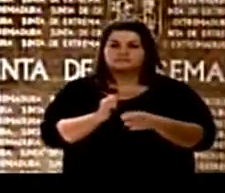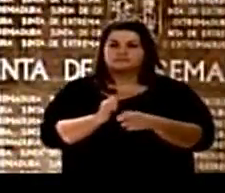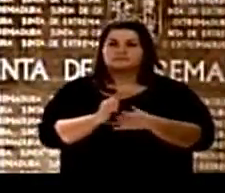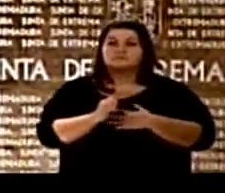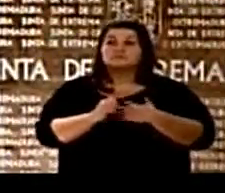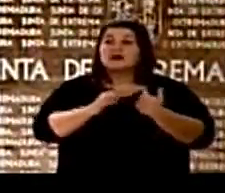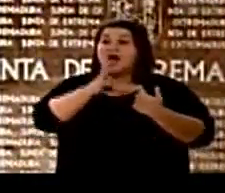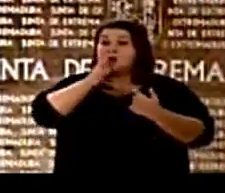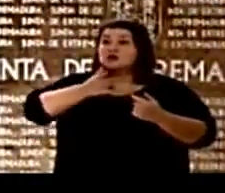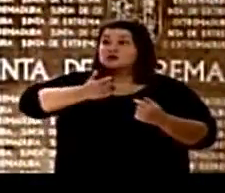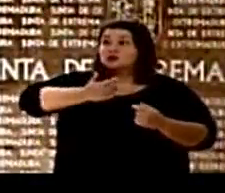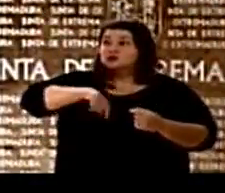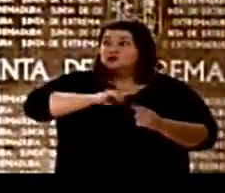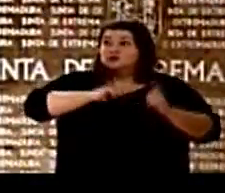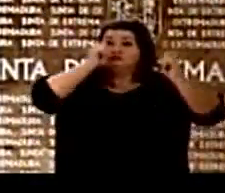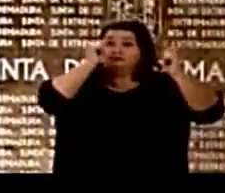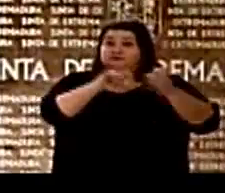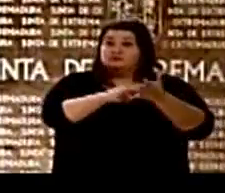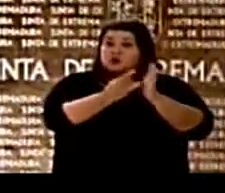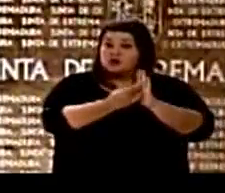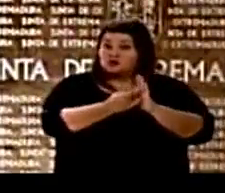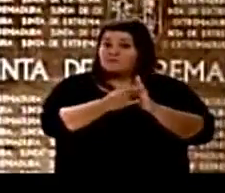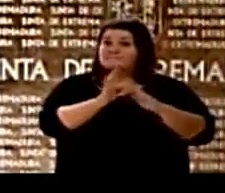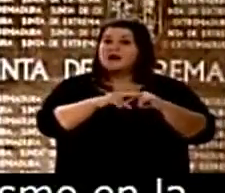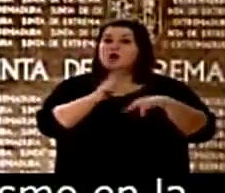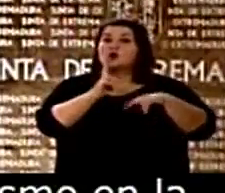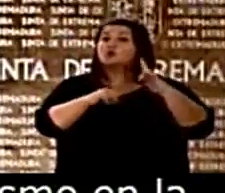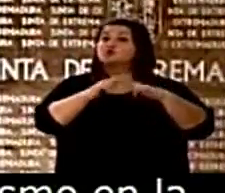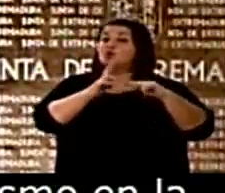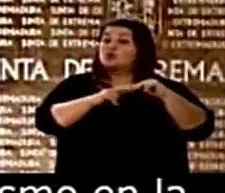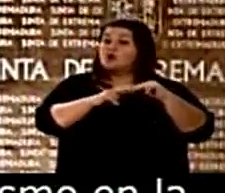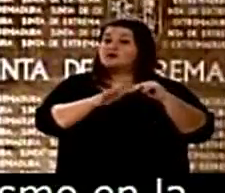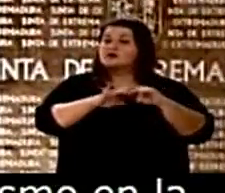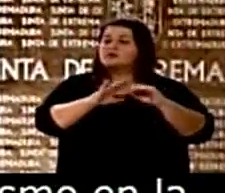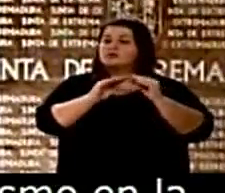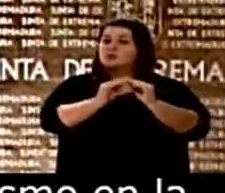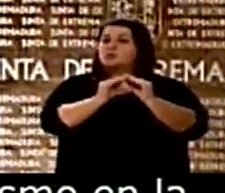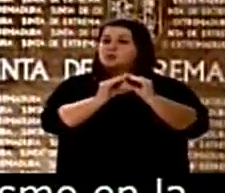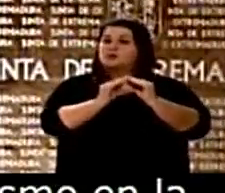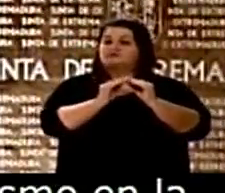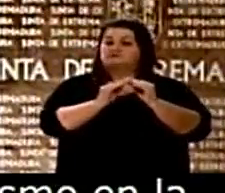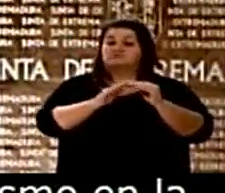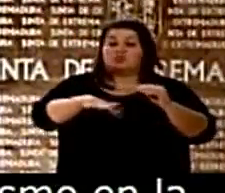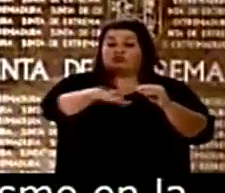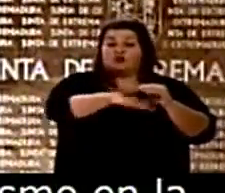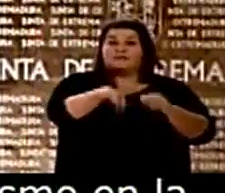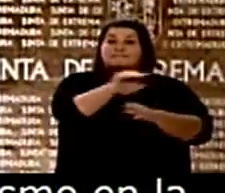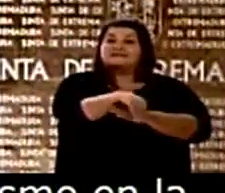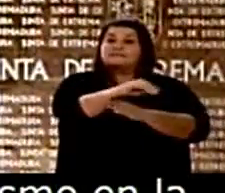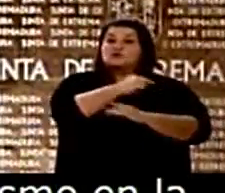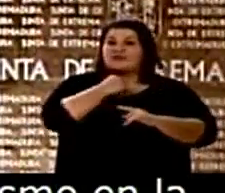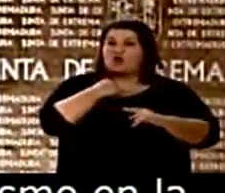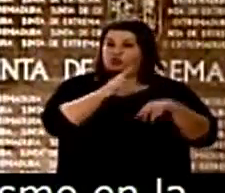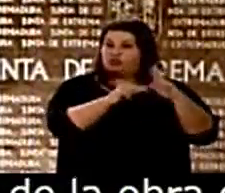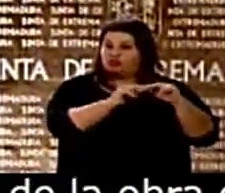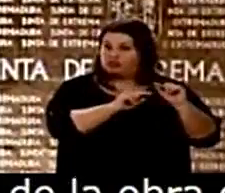estamos ahora mismo en la adjudicación del proyecto constructivo y ejecución de la obra de la nueva base de mantenimiento de